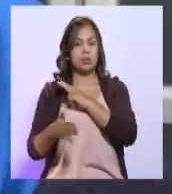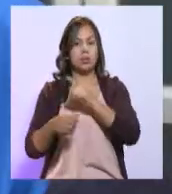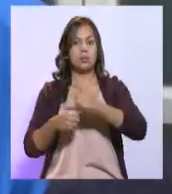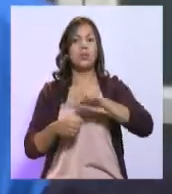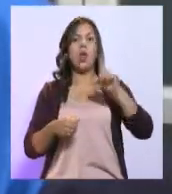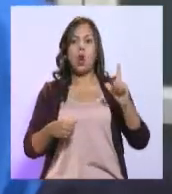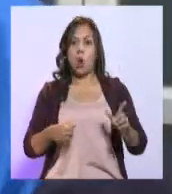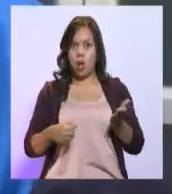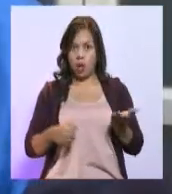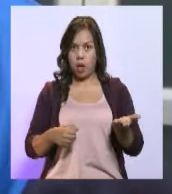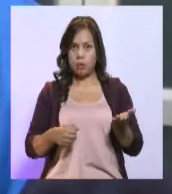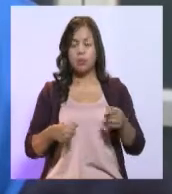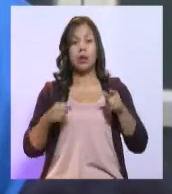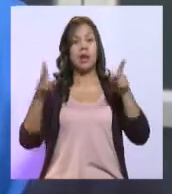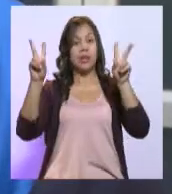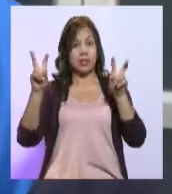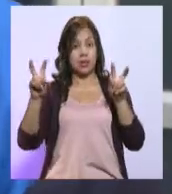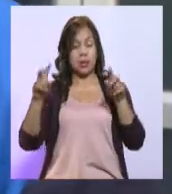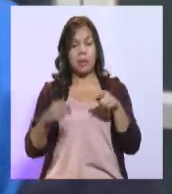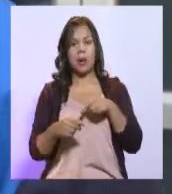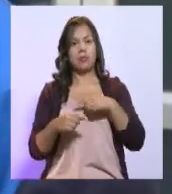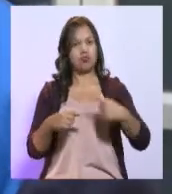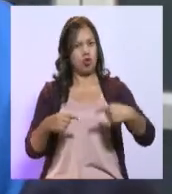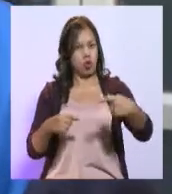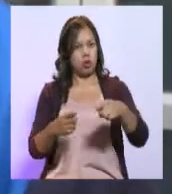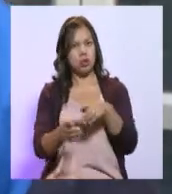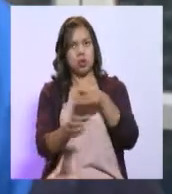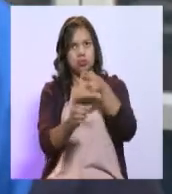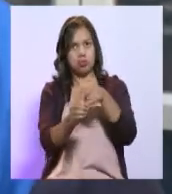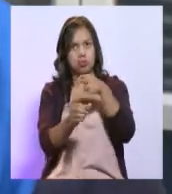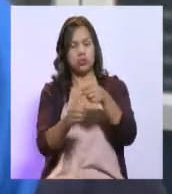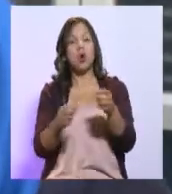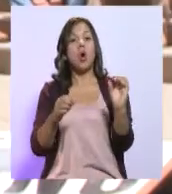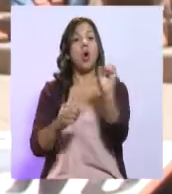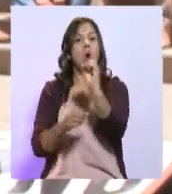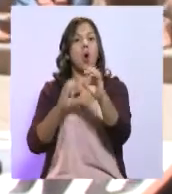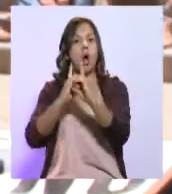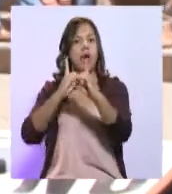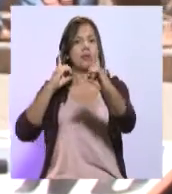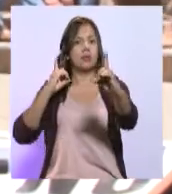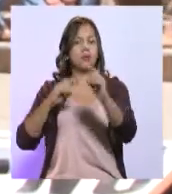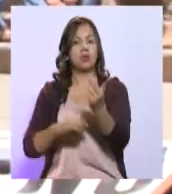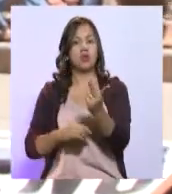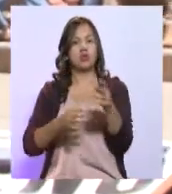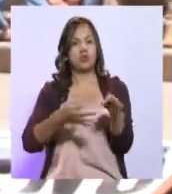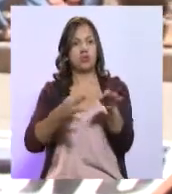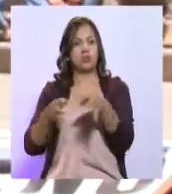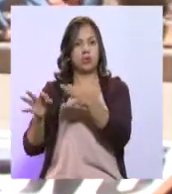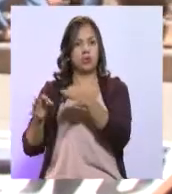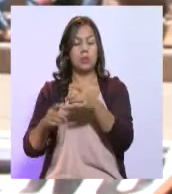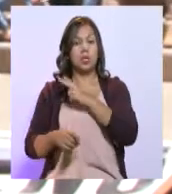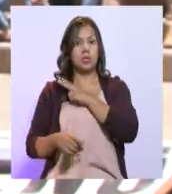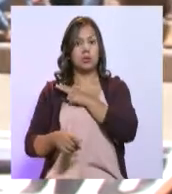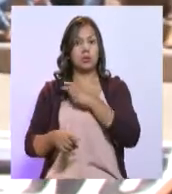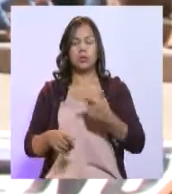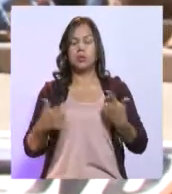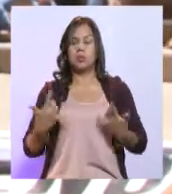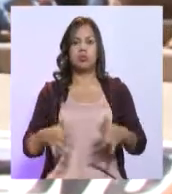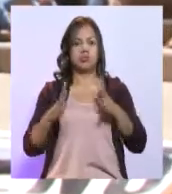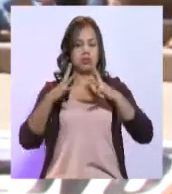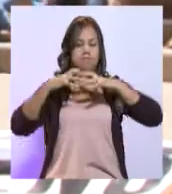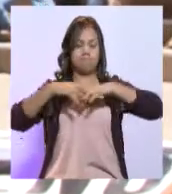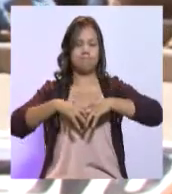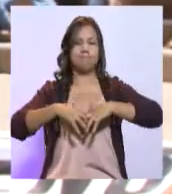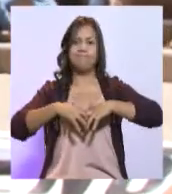Loja, tanto en la modalidad presencial como en la modalidad de estudios a distancia. La universidad está sumida en una situación